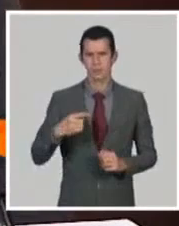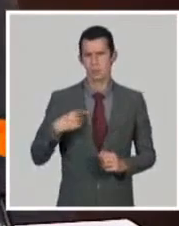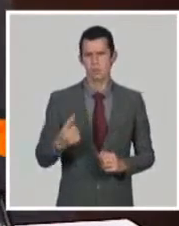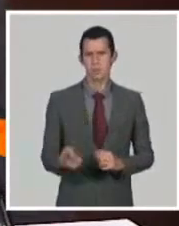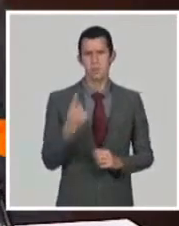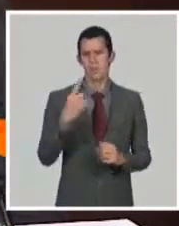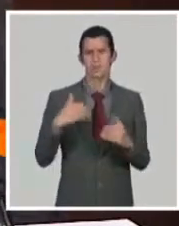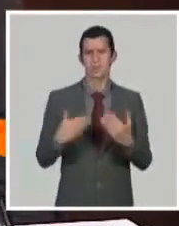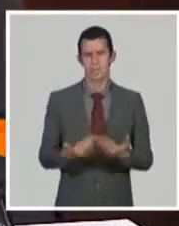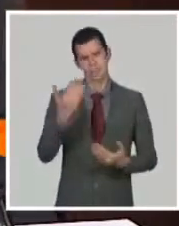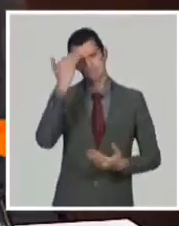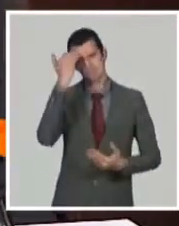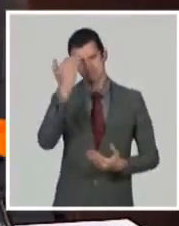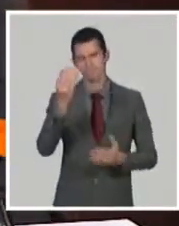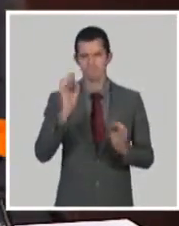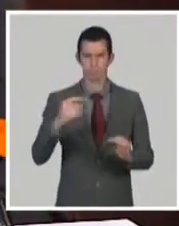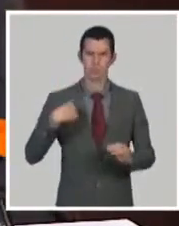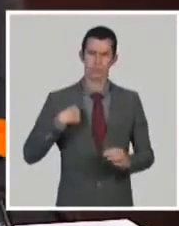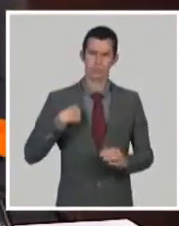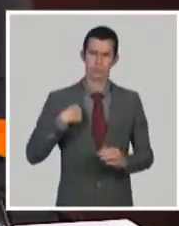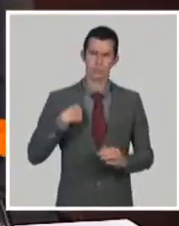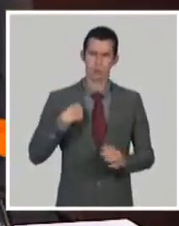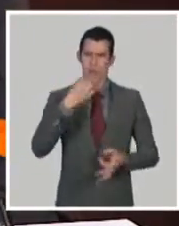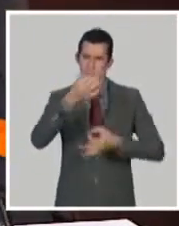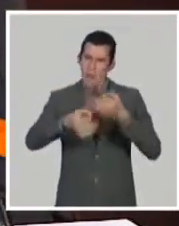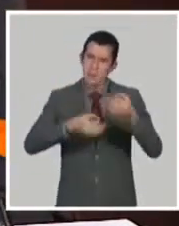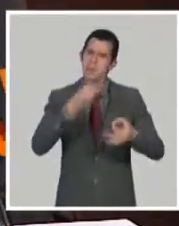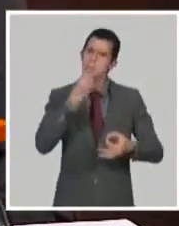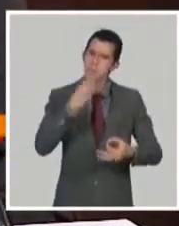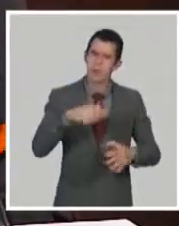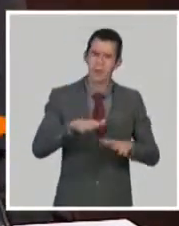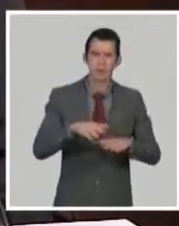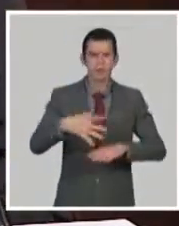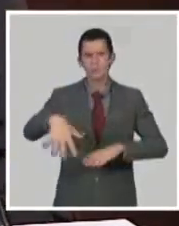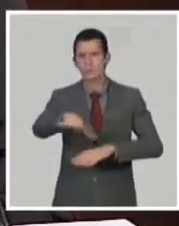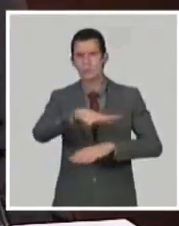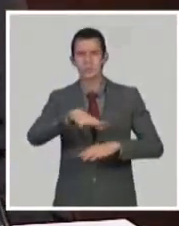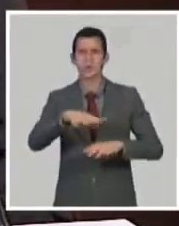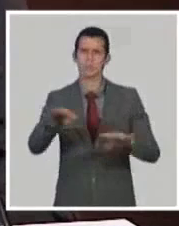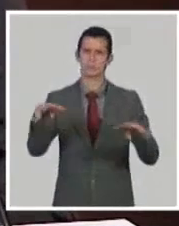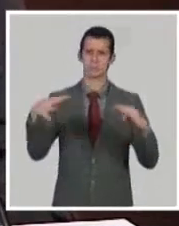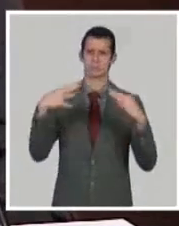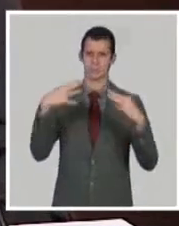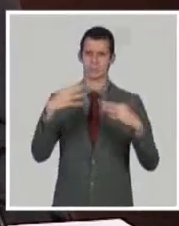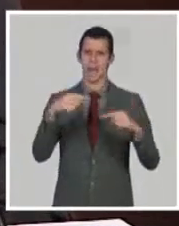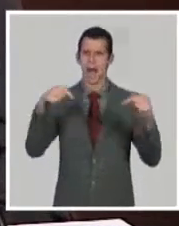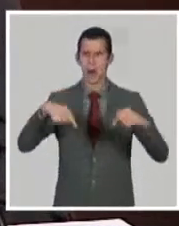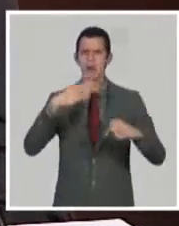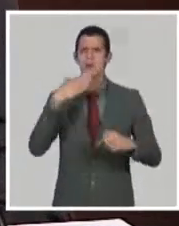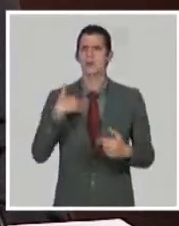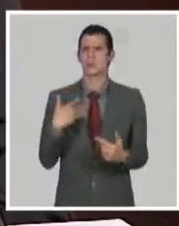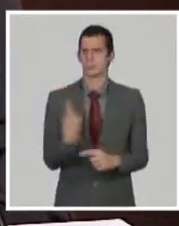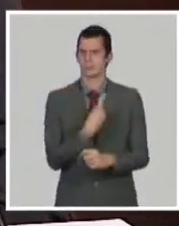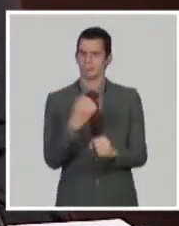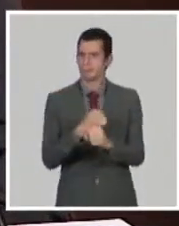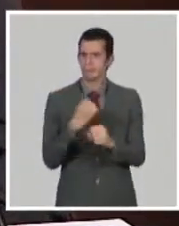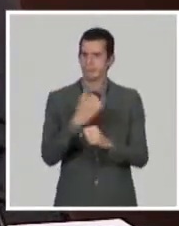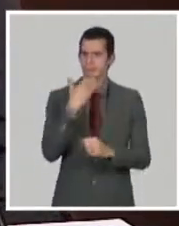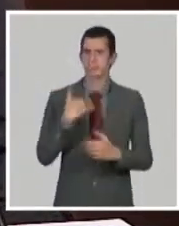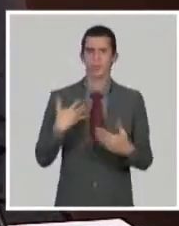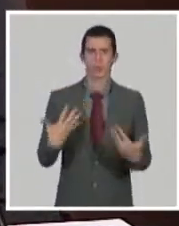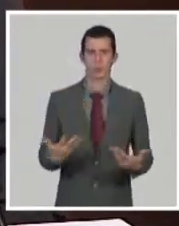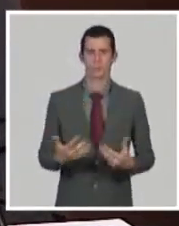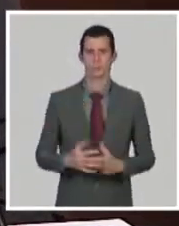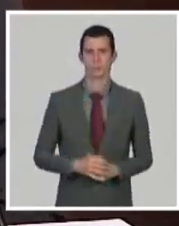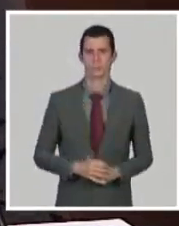la invitación para explicarle a nuestro pueblo cuál es la situación actual que tiene nuestro sistema productivo en